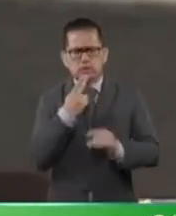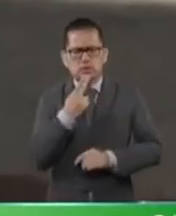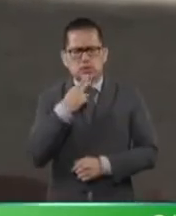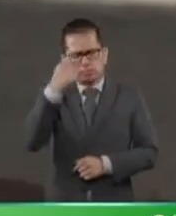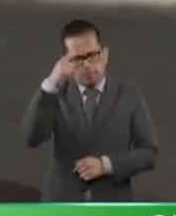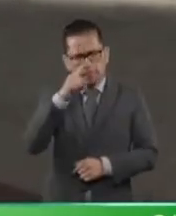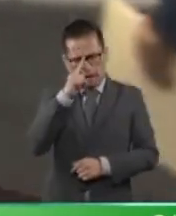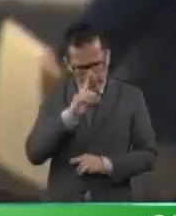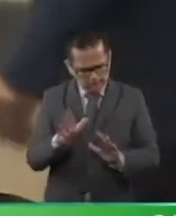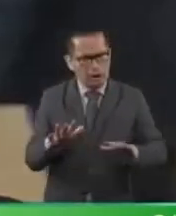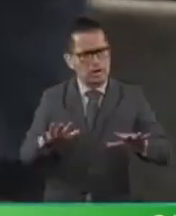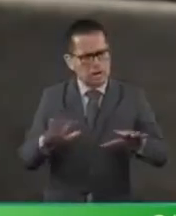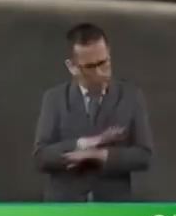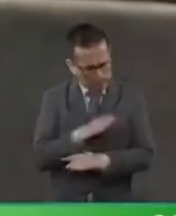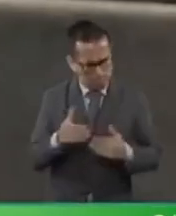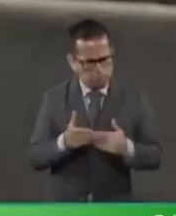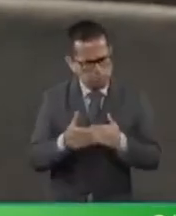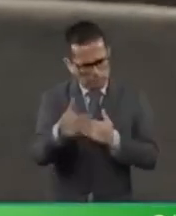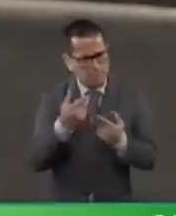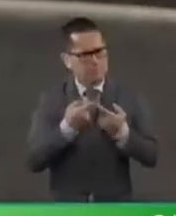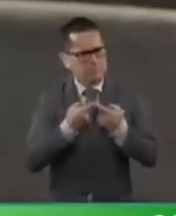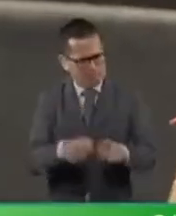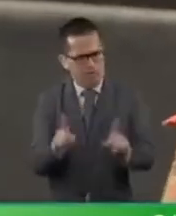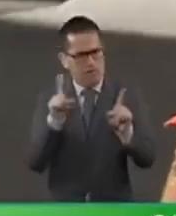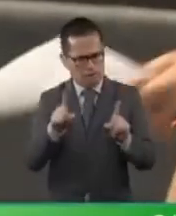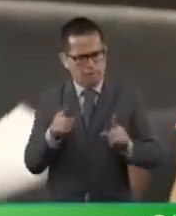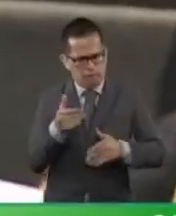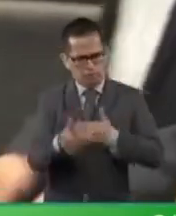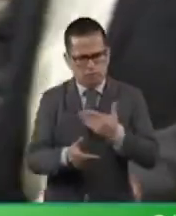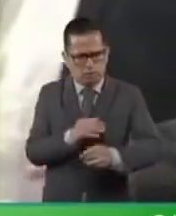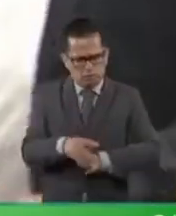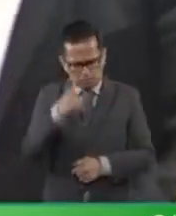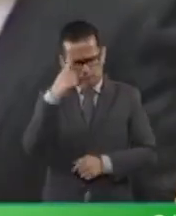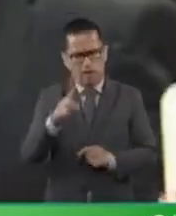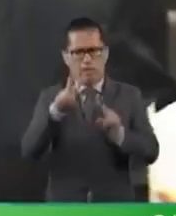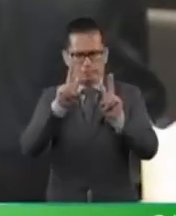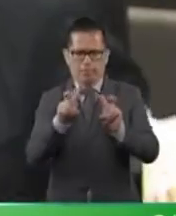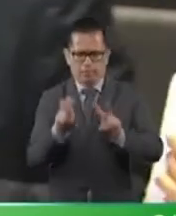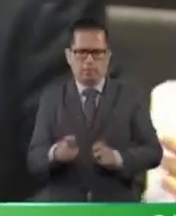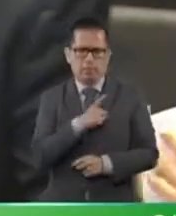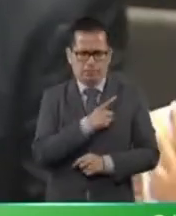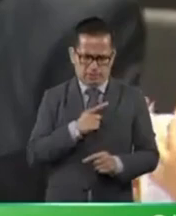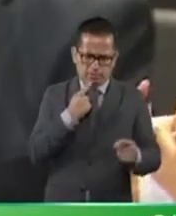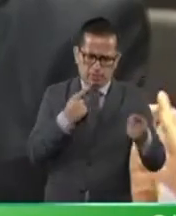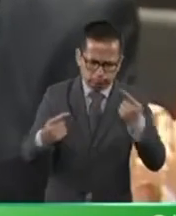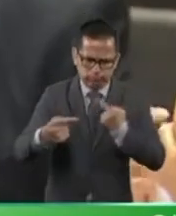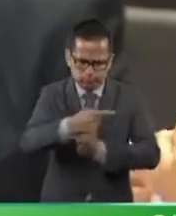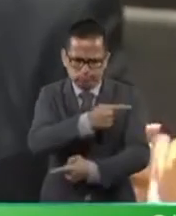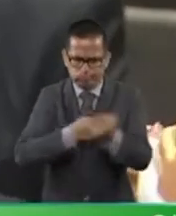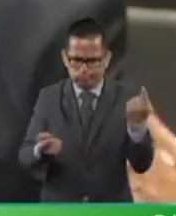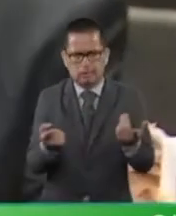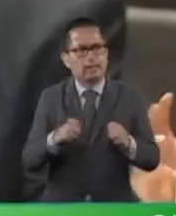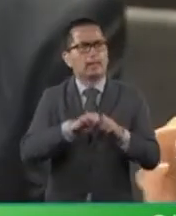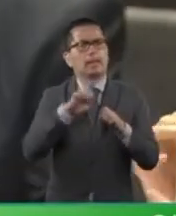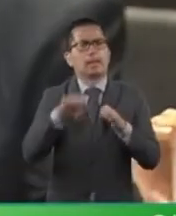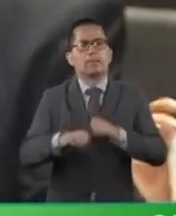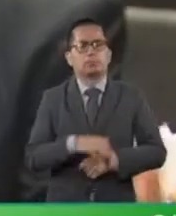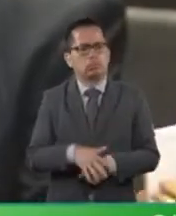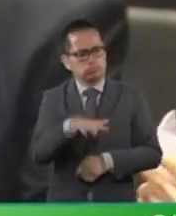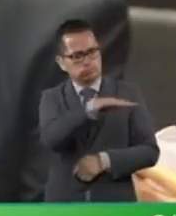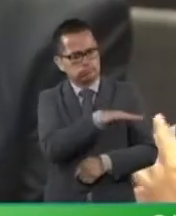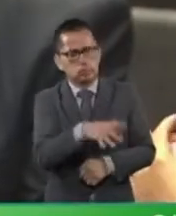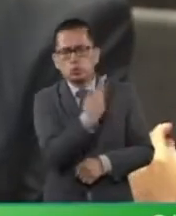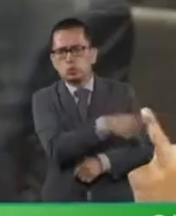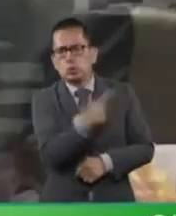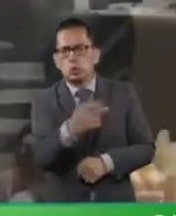con una manera distinta, de poder poner sobre la mesa conversaciones pendientes, por ejemplo, la medicina ancestral que sea reconocida en el